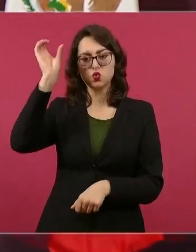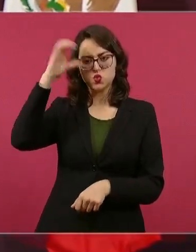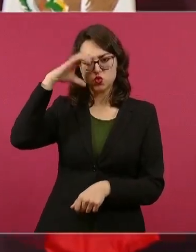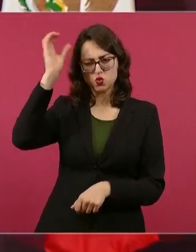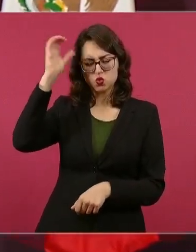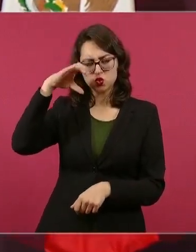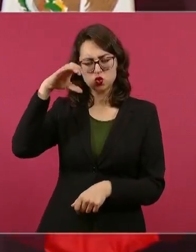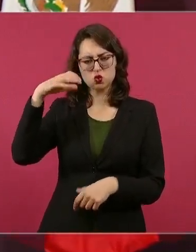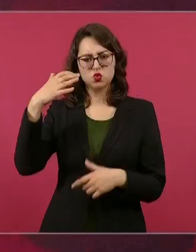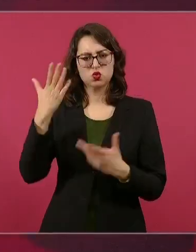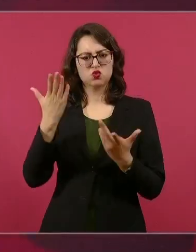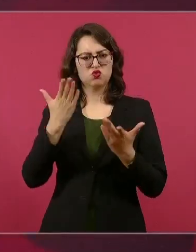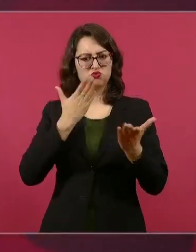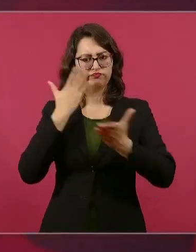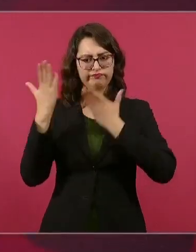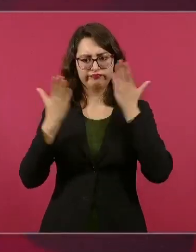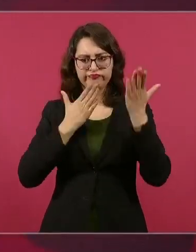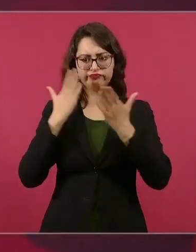alto nivel